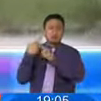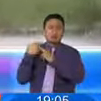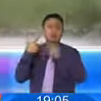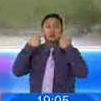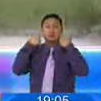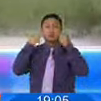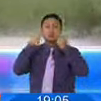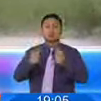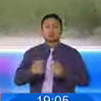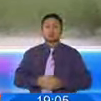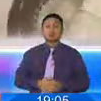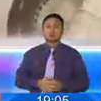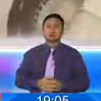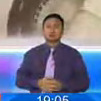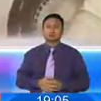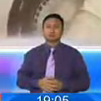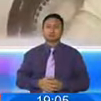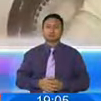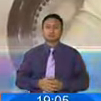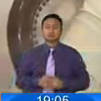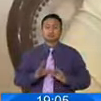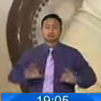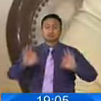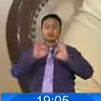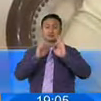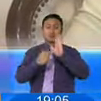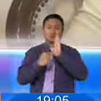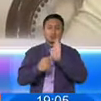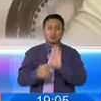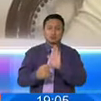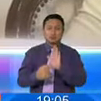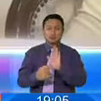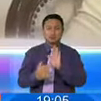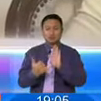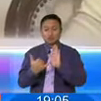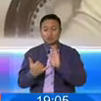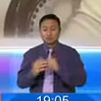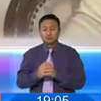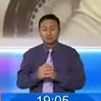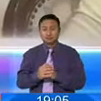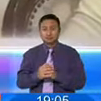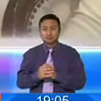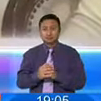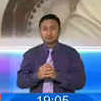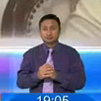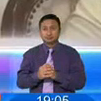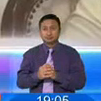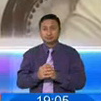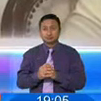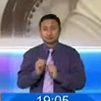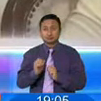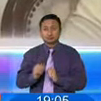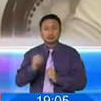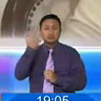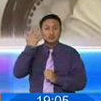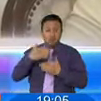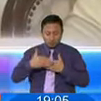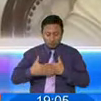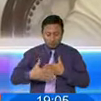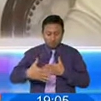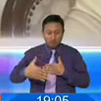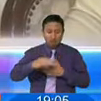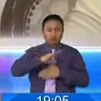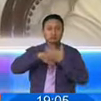Fiscalía. Cabe señalar que durante estos últimos días, a